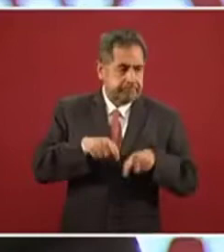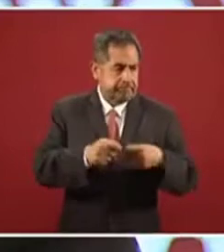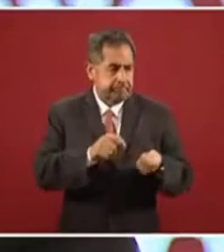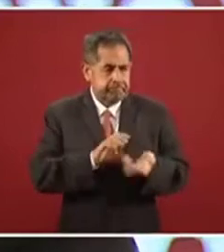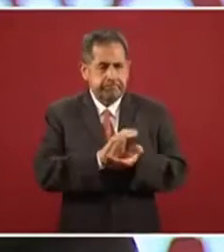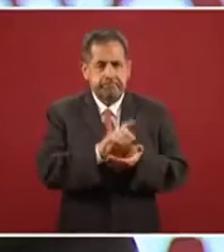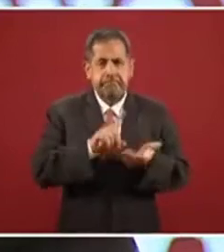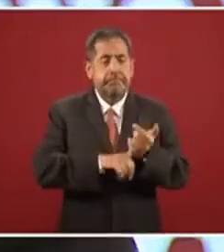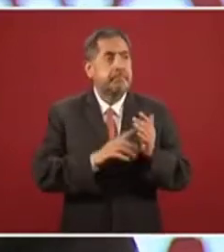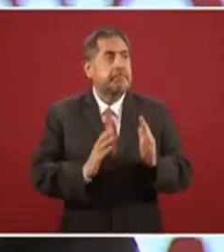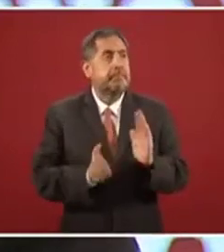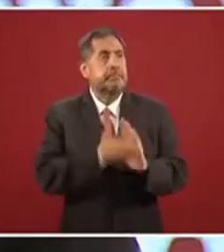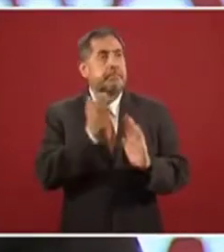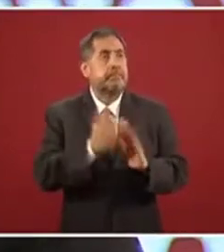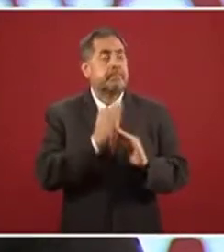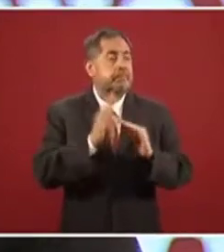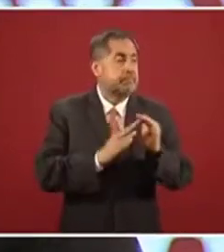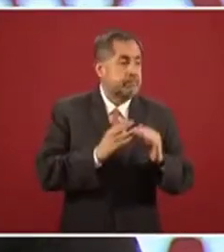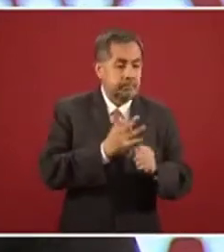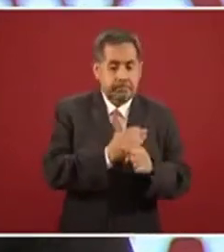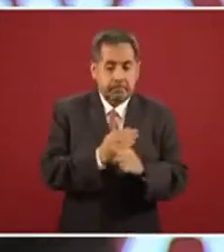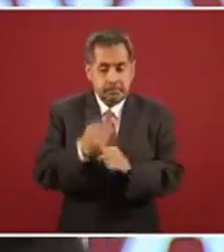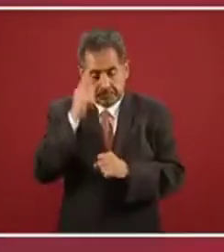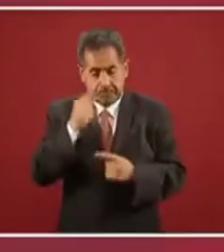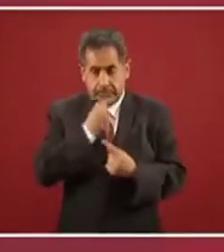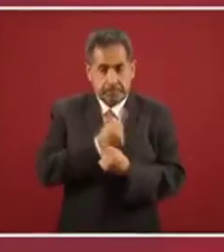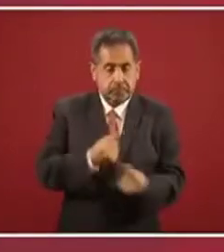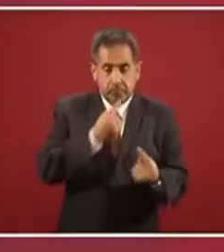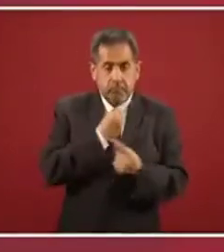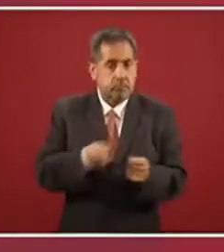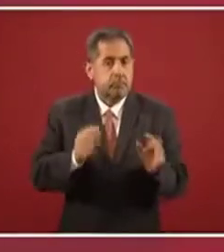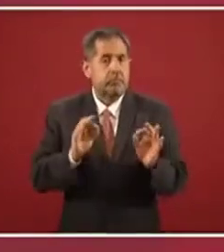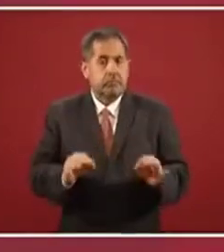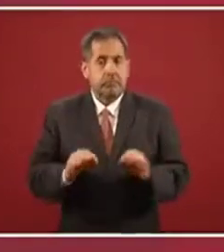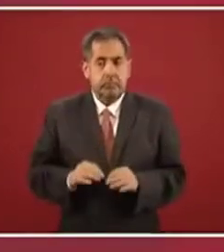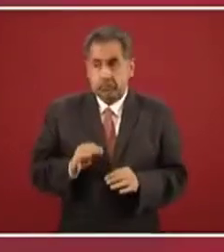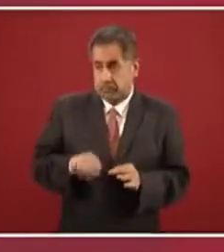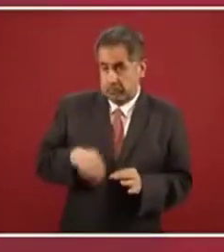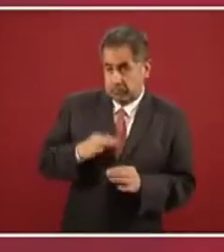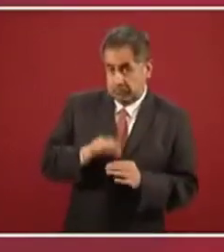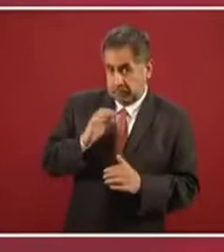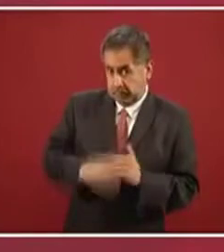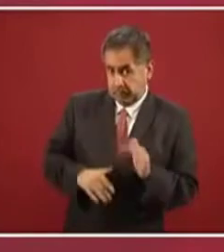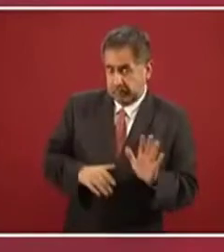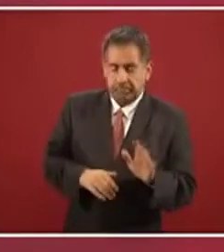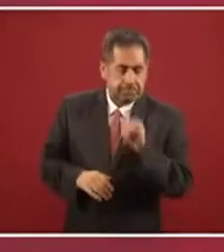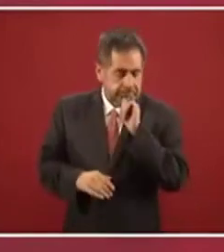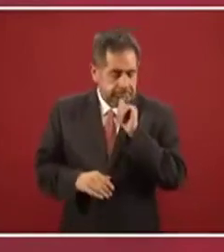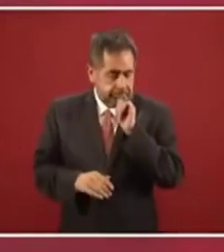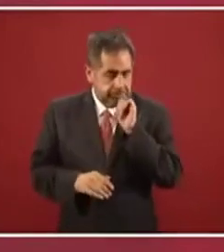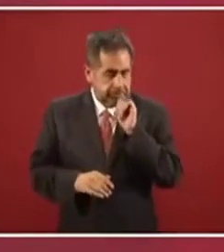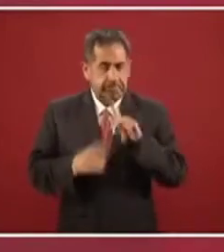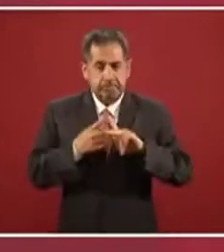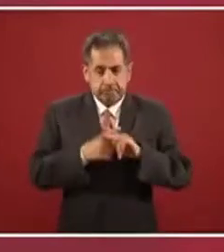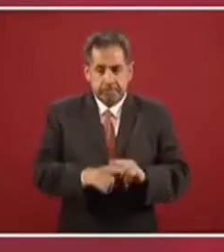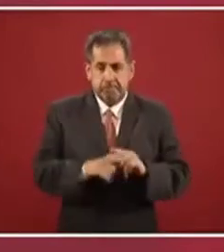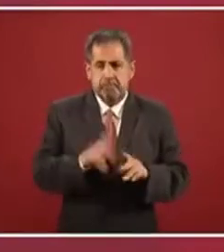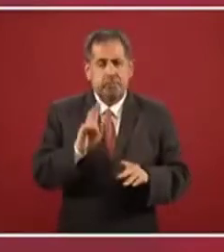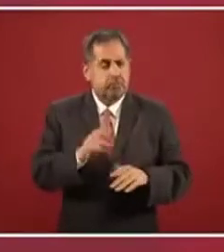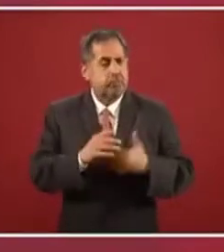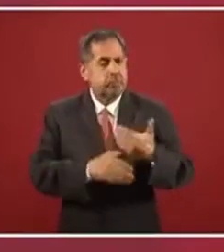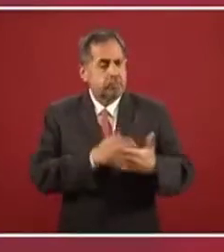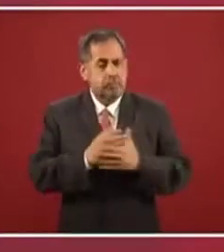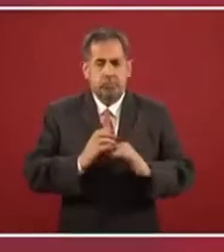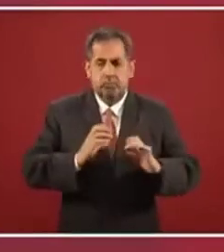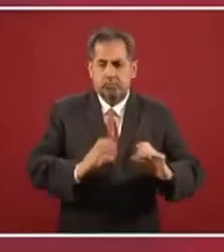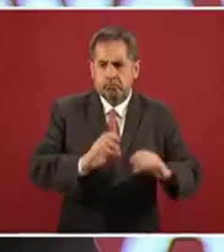las instalaciones, en especial para niñas y para niños. Desde luego que eso no quiere decir que ya terminamos, pero quiere decir que esa dimensión se está